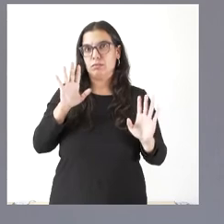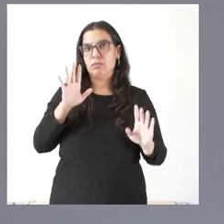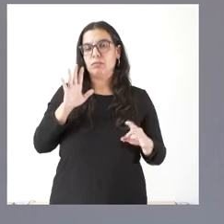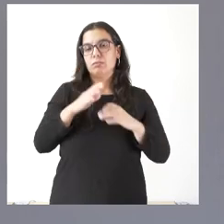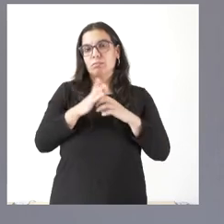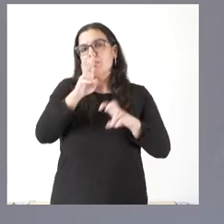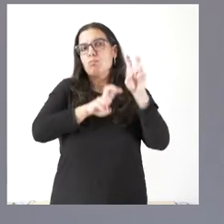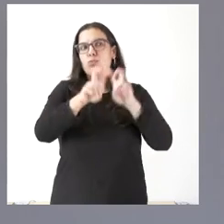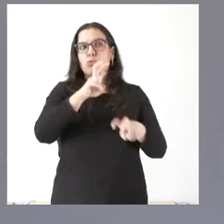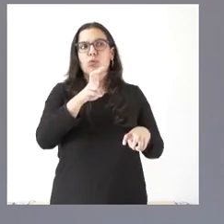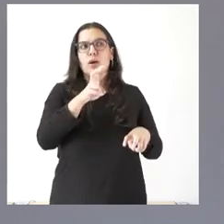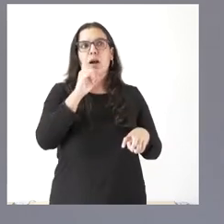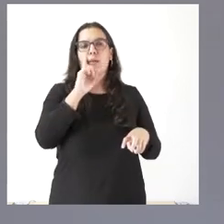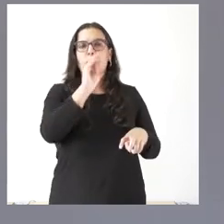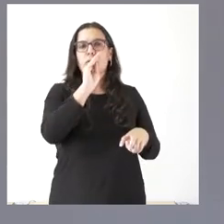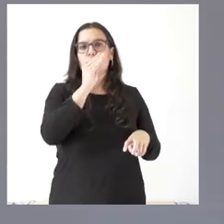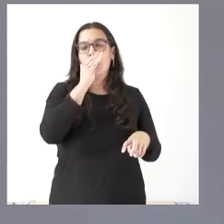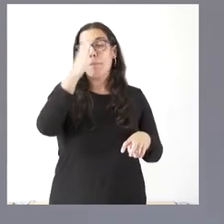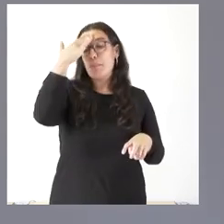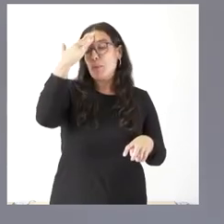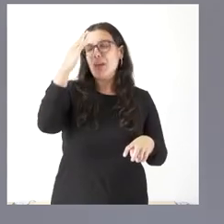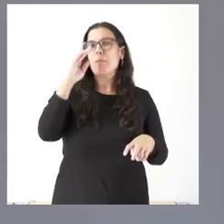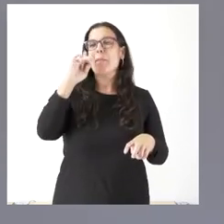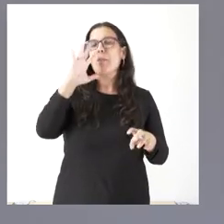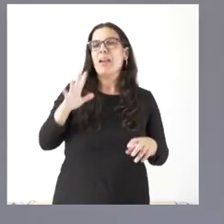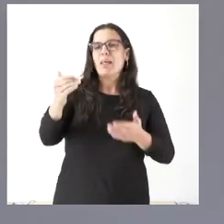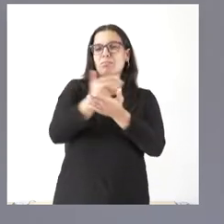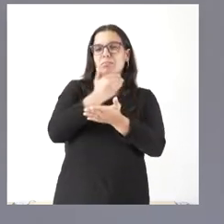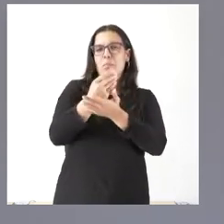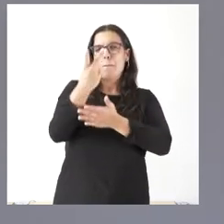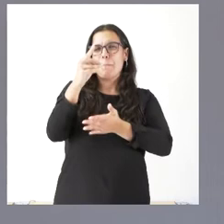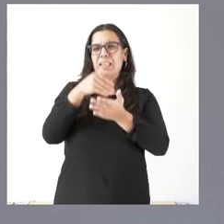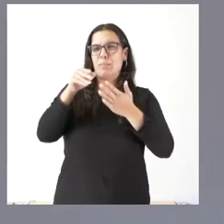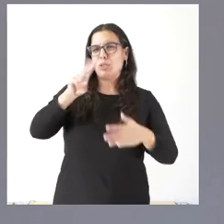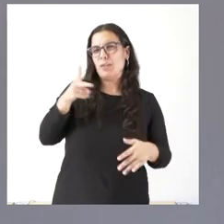podemos preguntar de memoria, creo que se recaudaban del orden de 20 millones de euros,